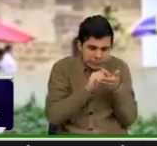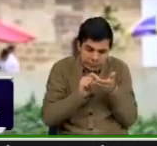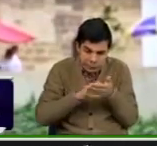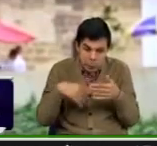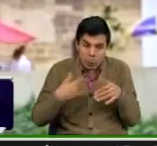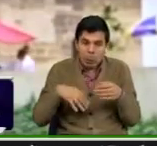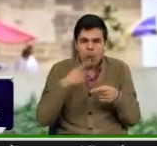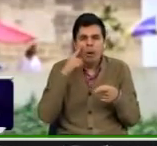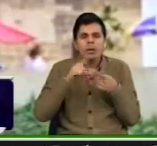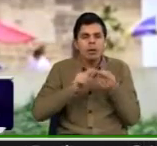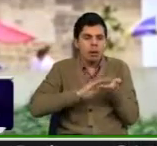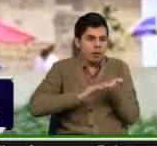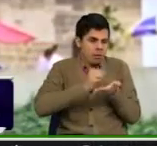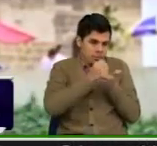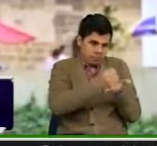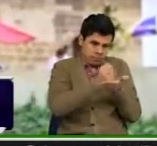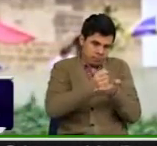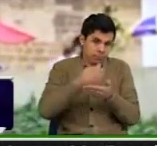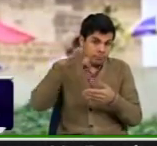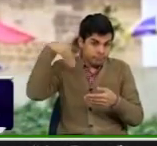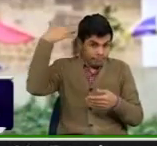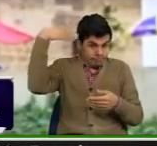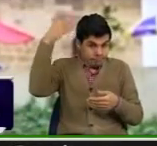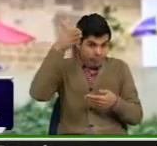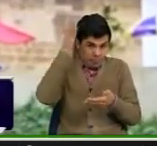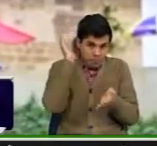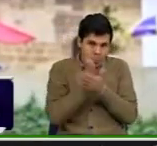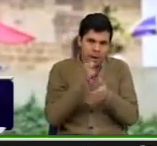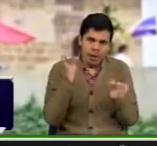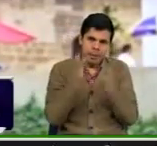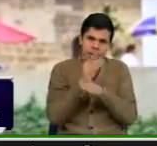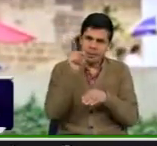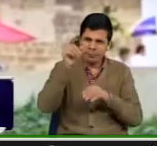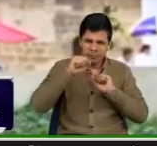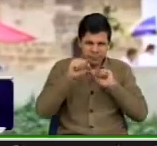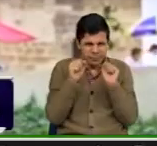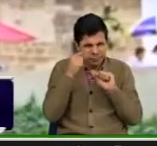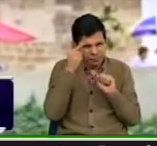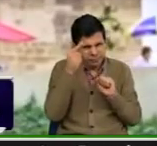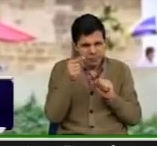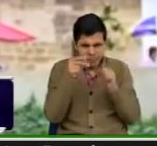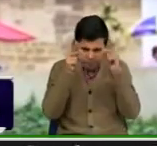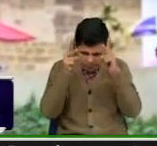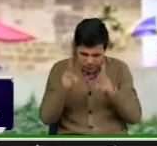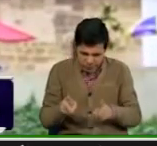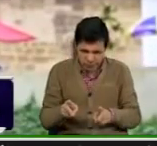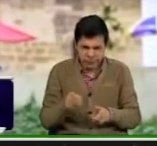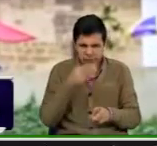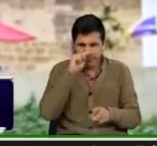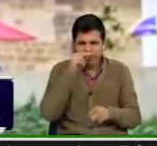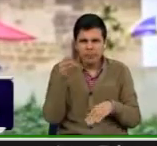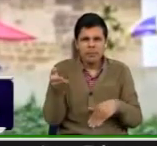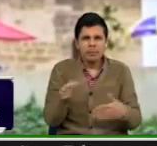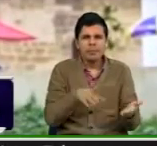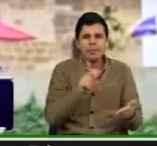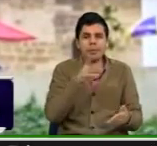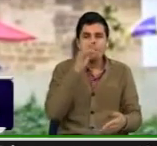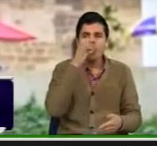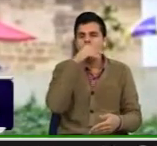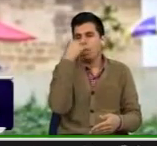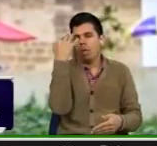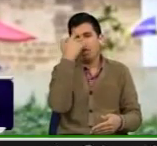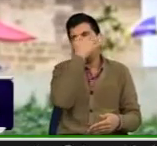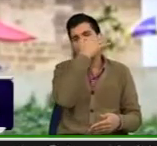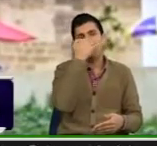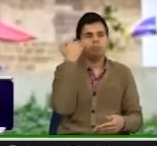prontas para evitar que situaciones como las que ocurrieron en la capital del país, en la que incluso perdió la vida un menor de edad, no se registren